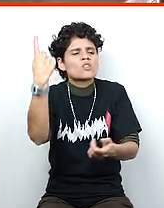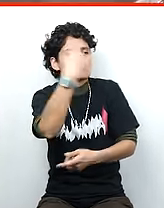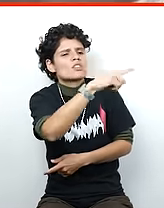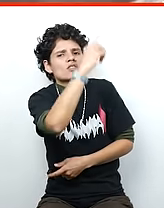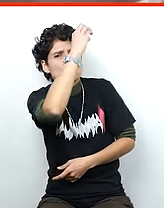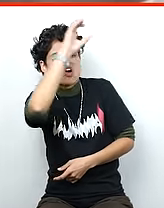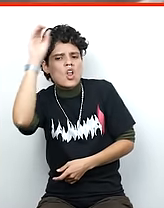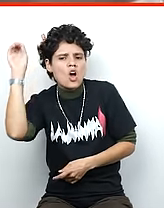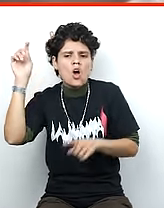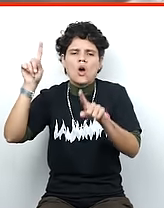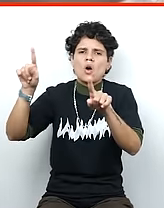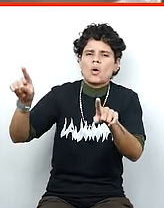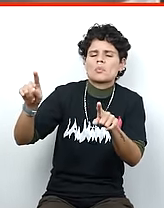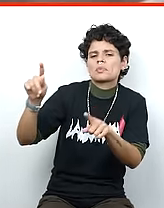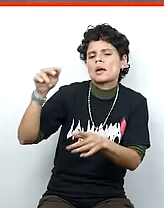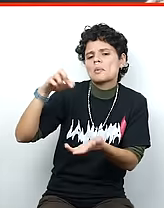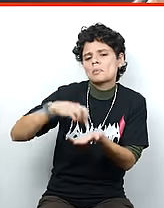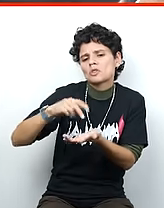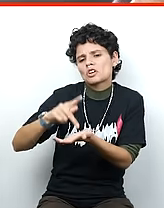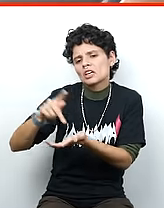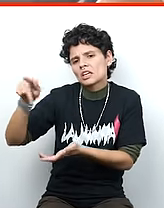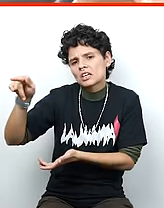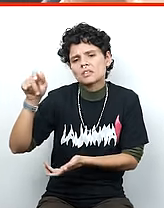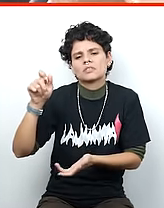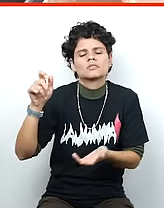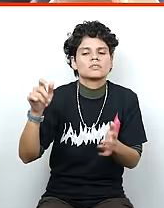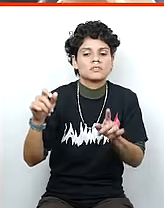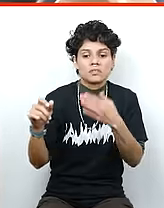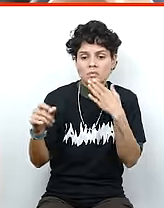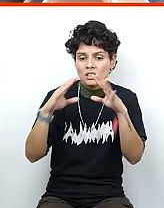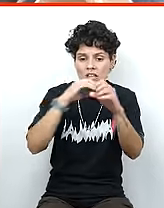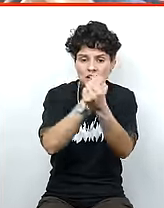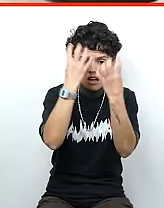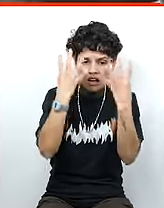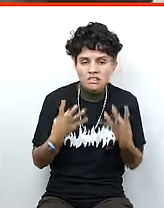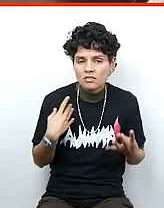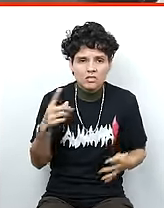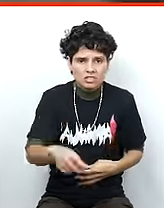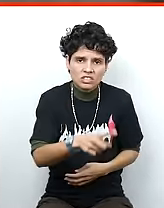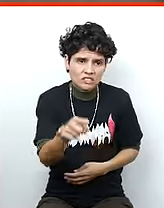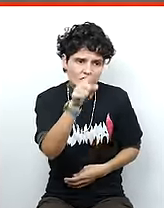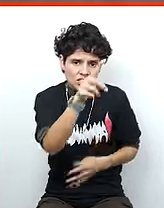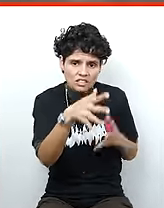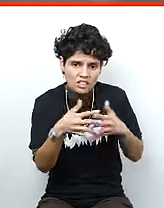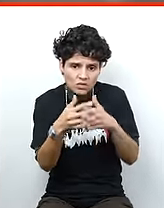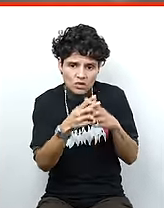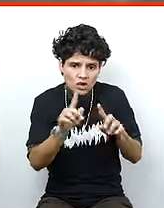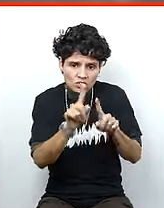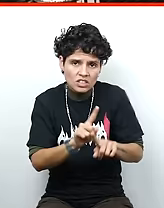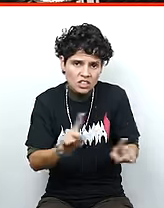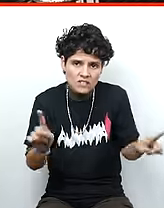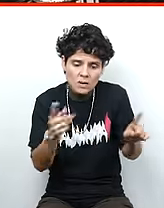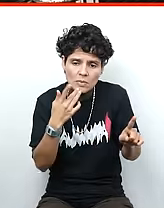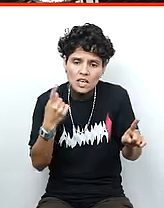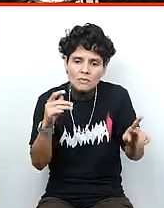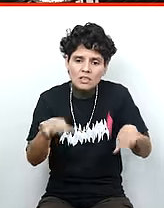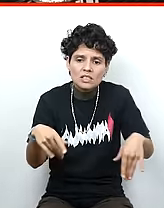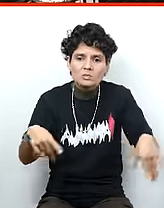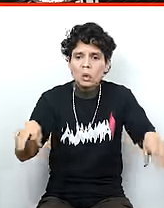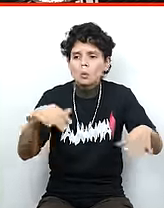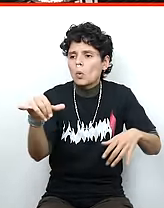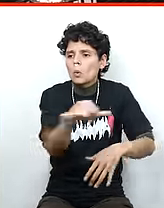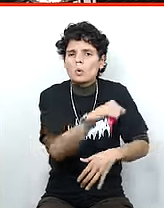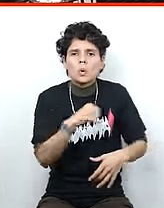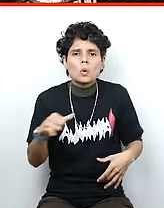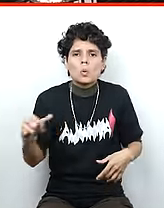de Colombia, yeah. Buenos de Puerto Rico. De hecho, en la cárcel, como que la cárcel, culiada, también es terrible inútil, porque allá donde te juntáis con todos